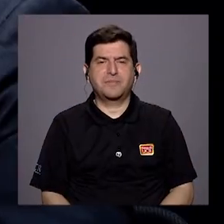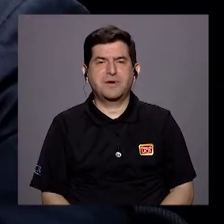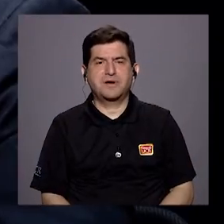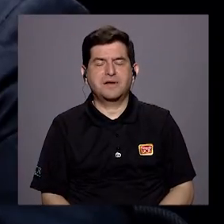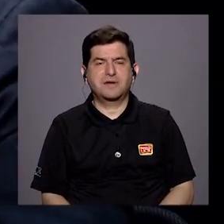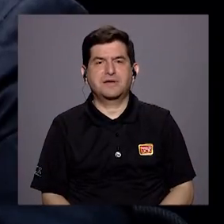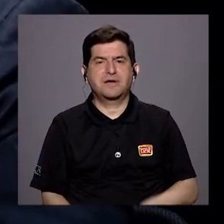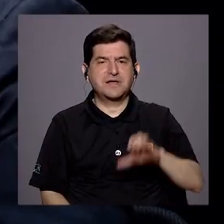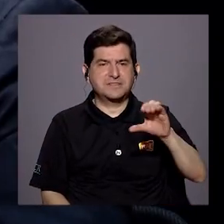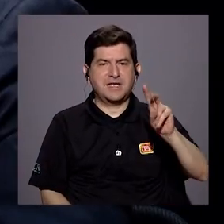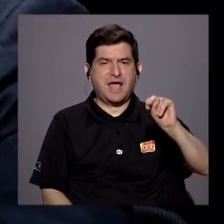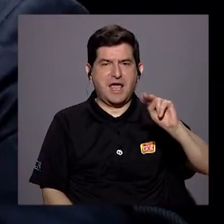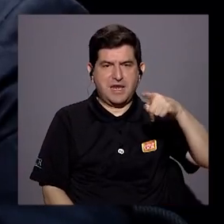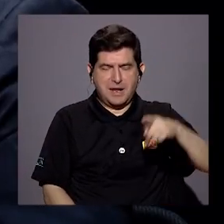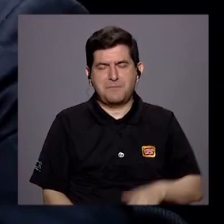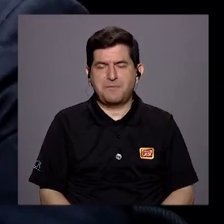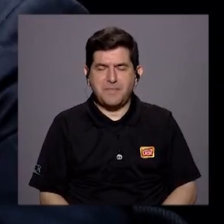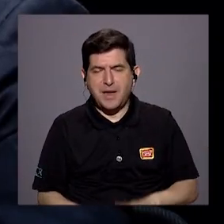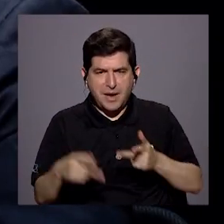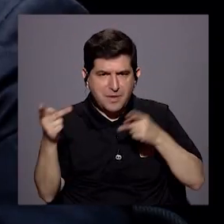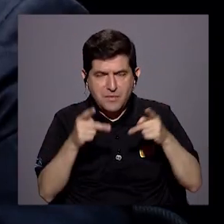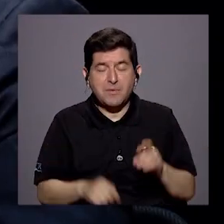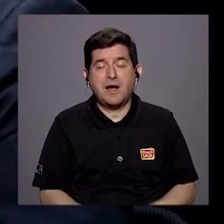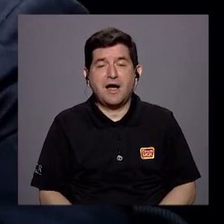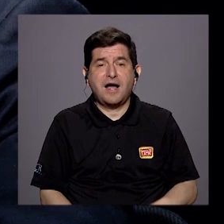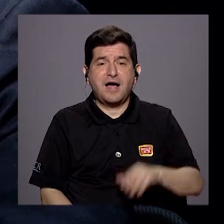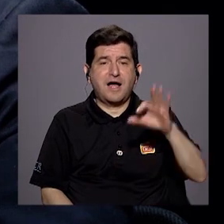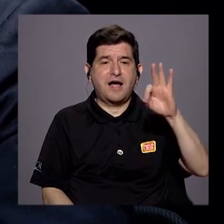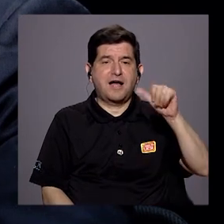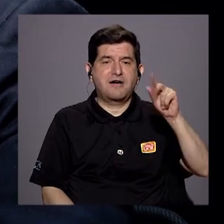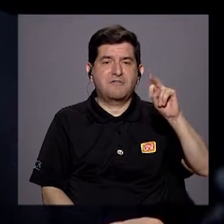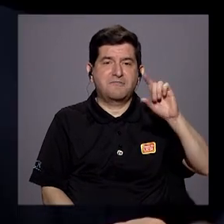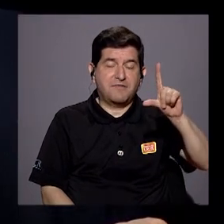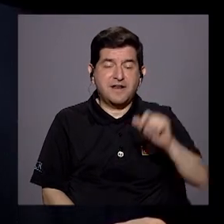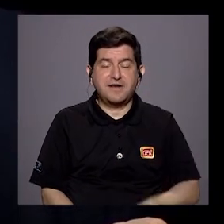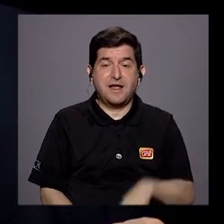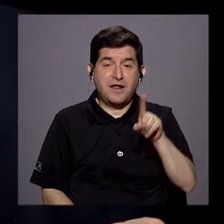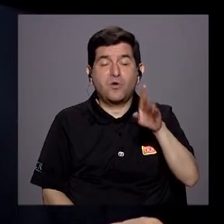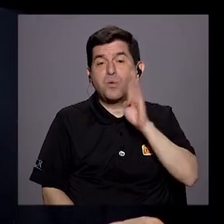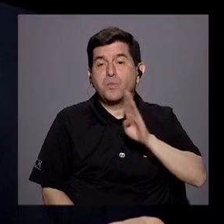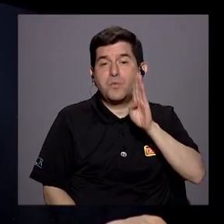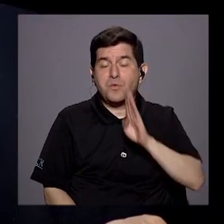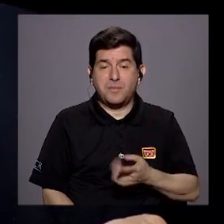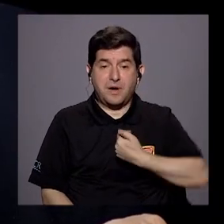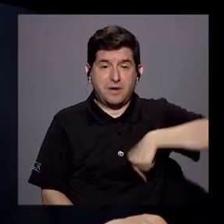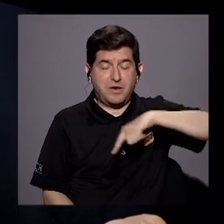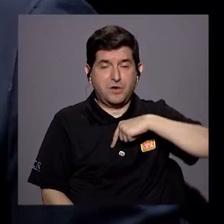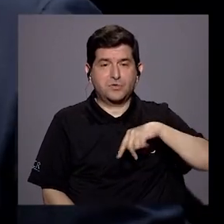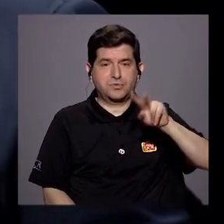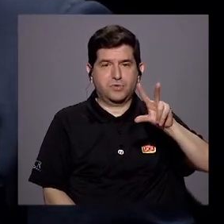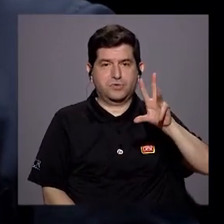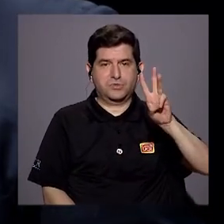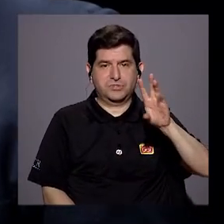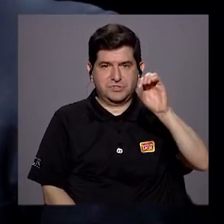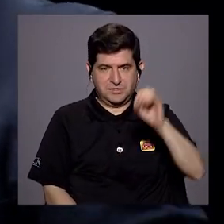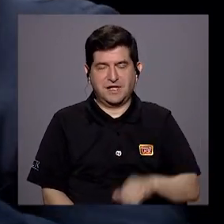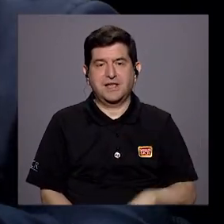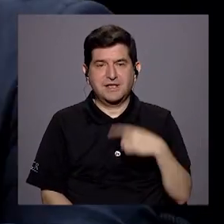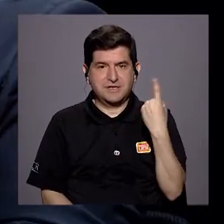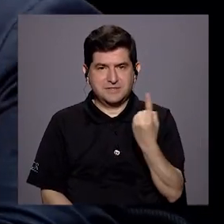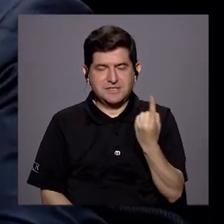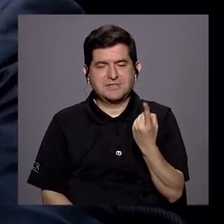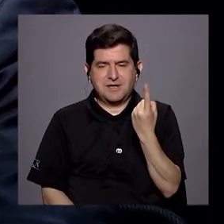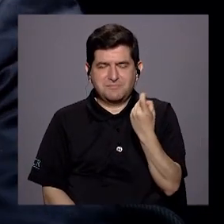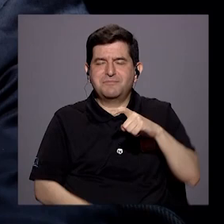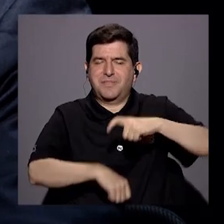npr a la pulpería entonces ganarles la cantina y nos quedamos en un 360 miguel ángel que